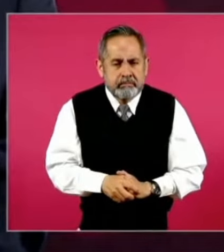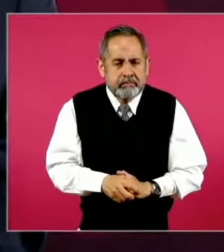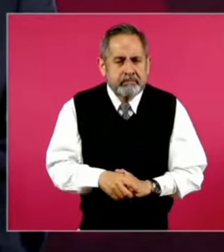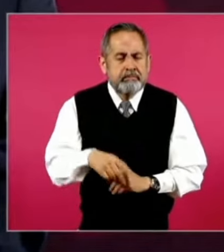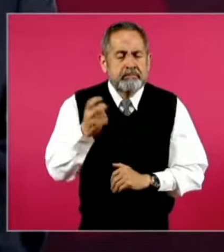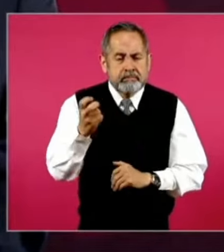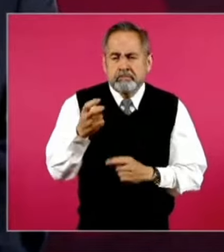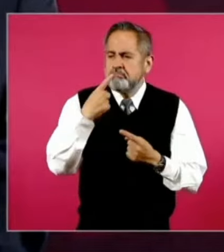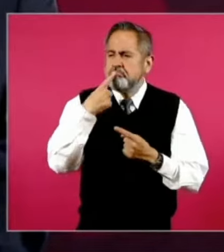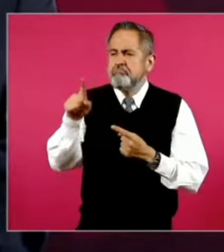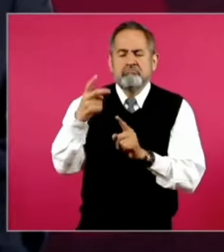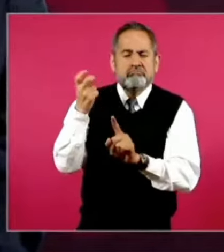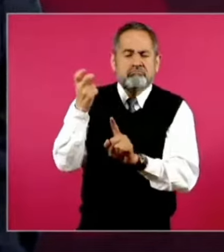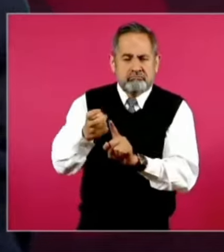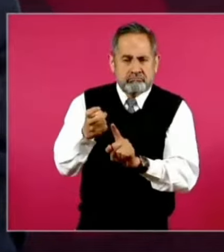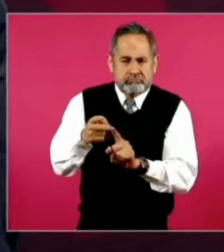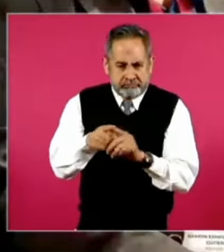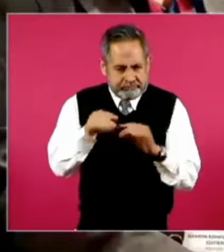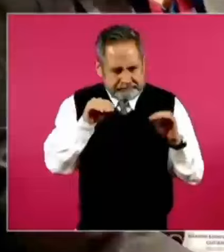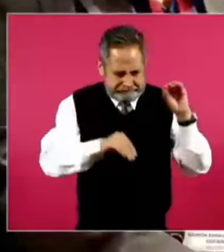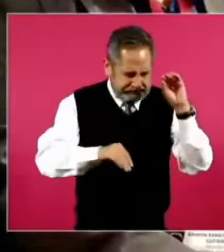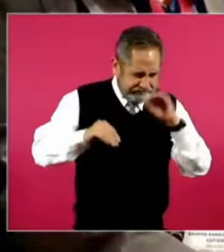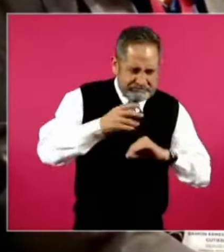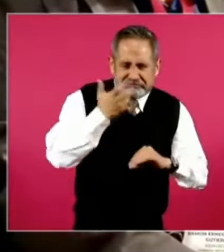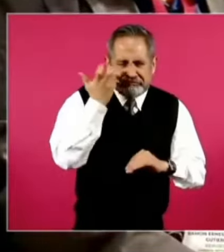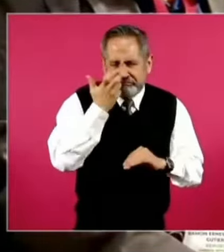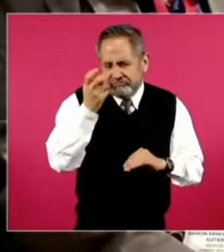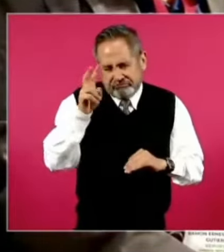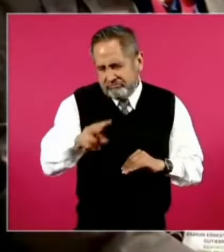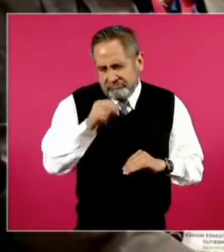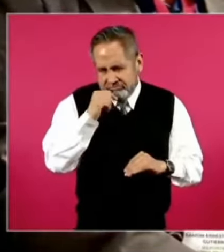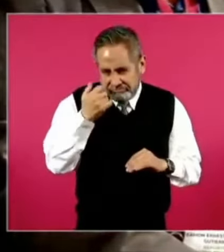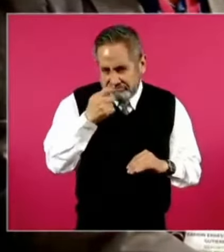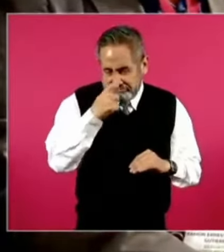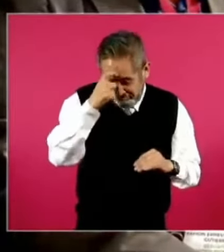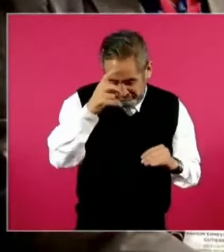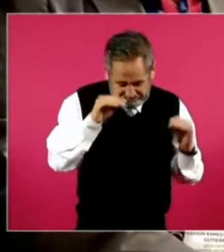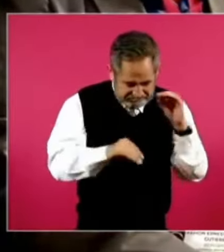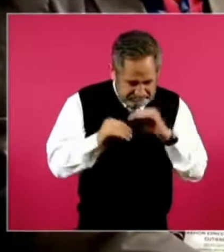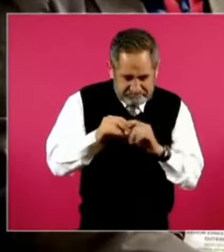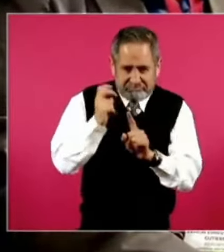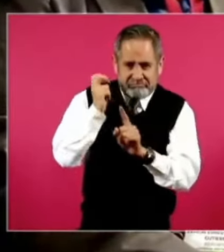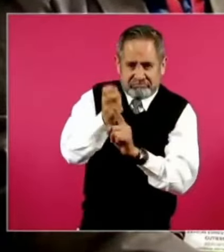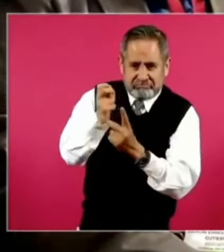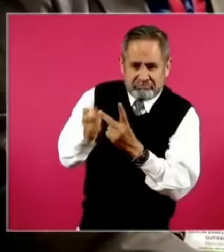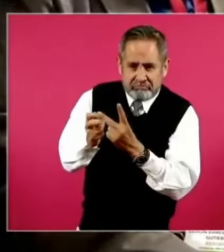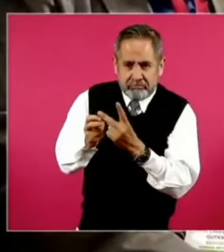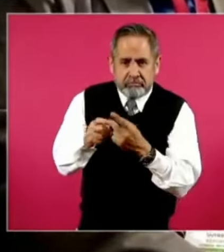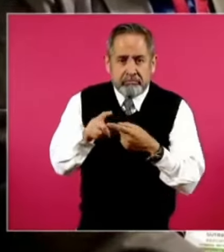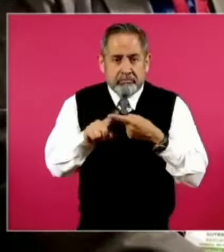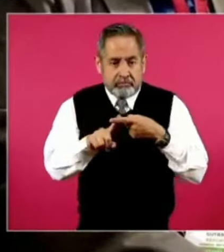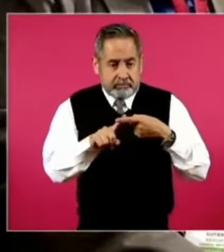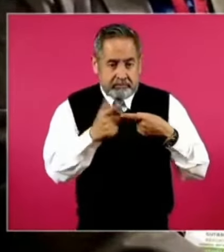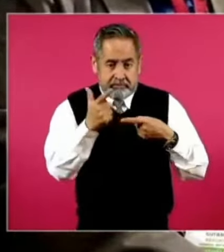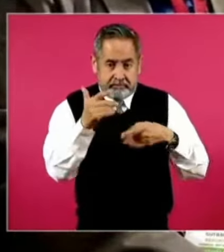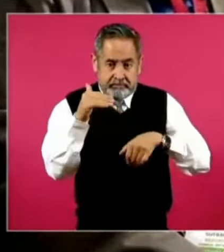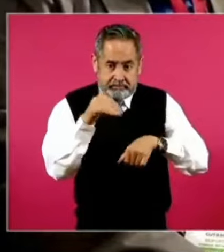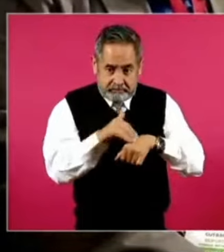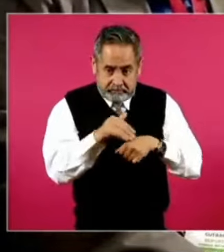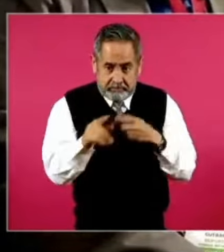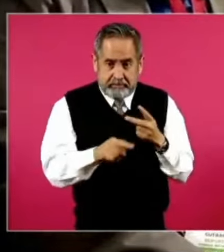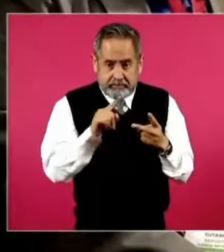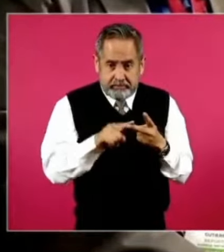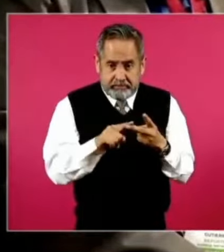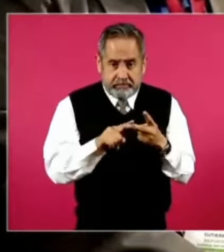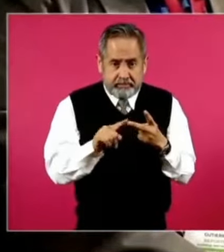Esa acusación fabricada que le hicieron, por esas 2 acusaciones, una por 7,000 y la otra